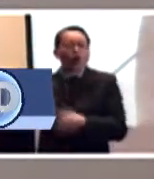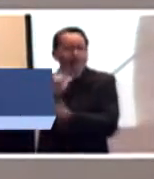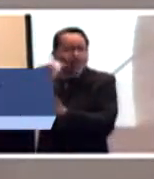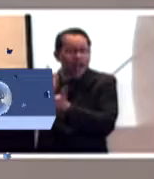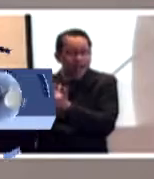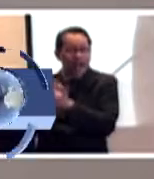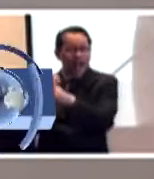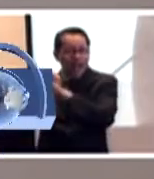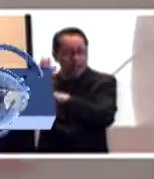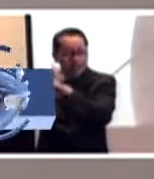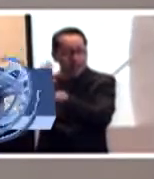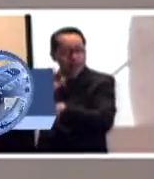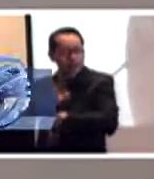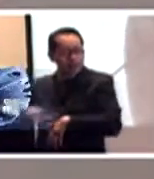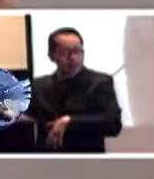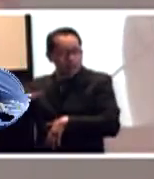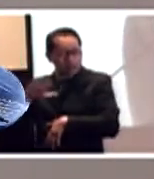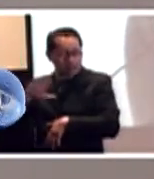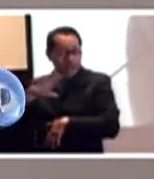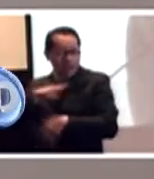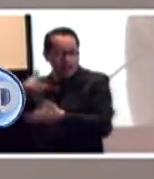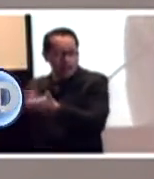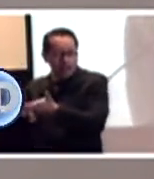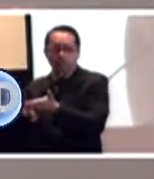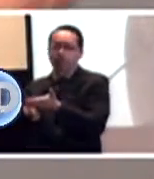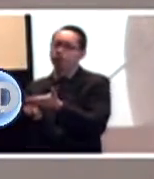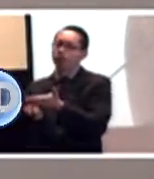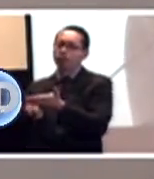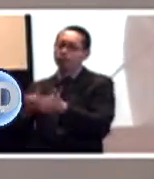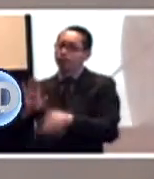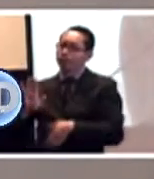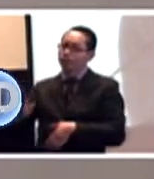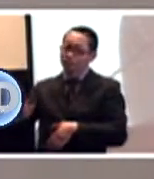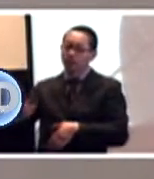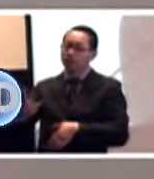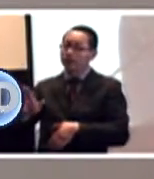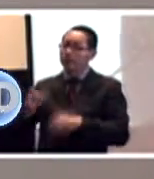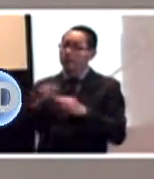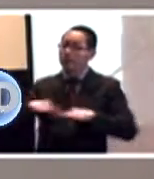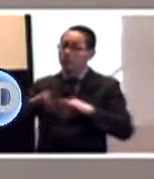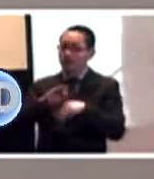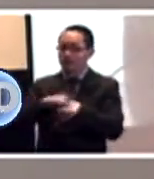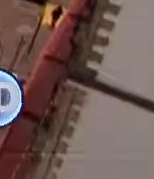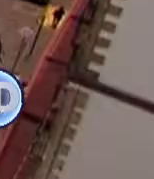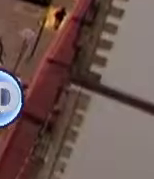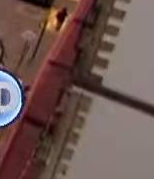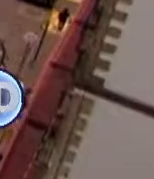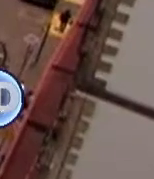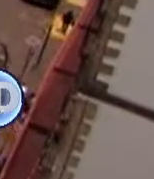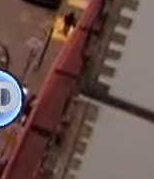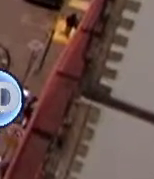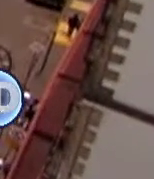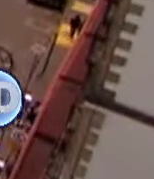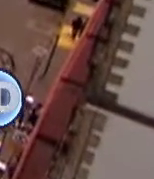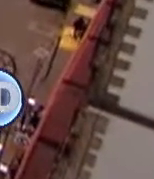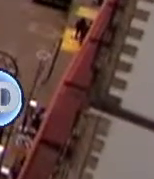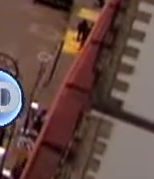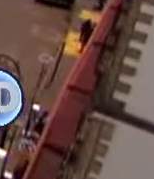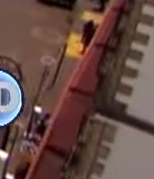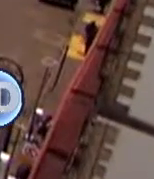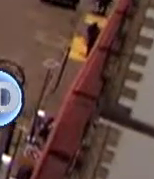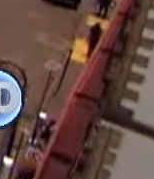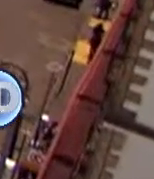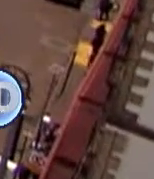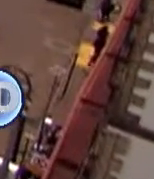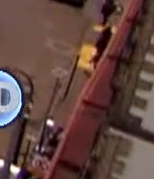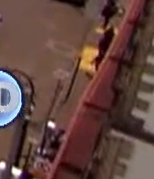los congresos de los estados hubieran determinado en esa materia pues estarían invadiendo la de la federación en cuanto al control